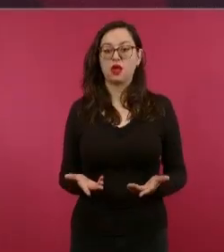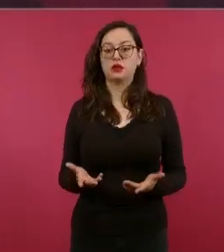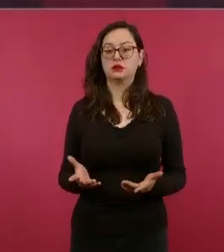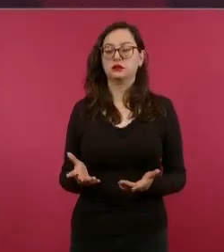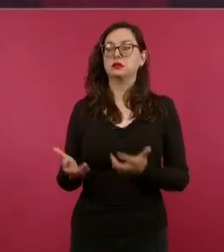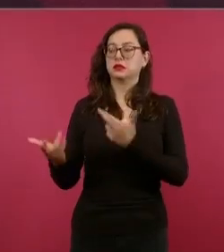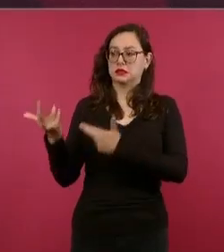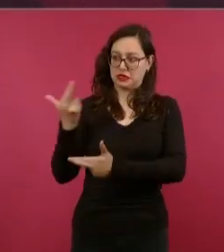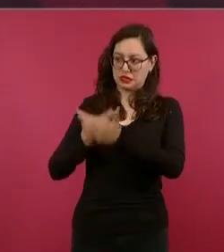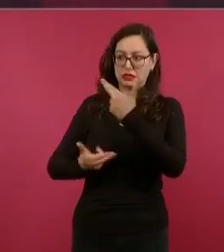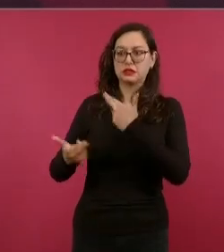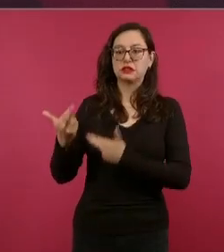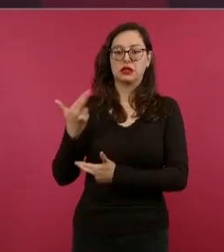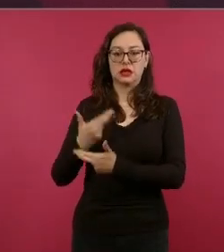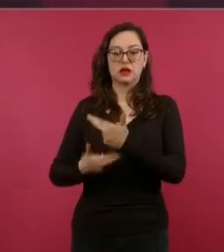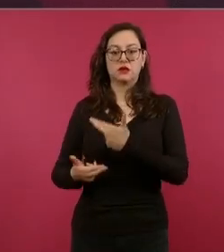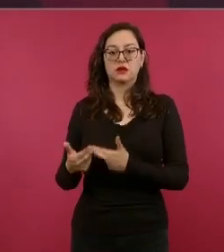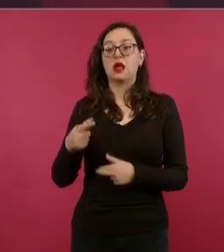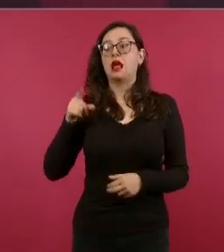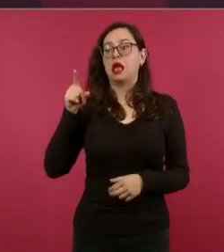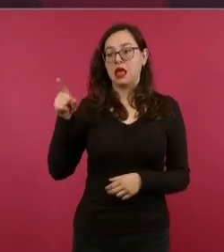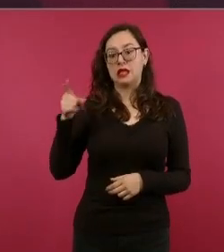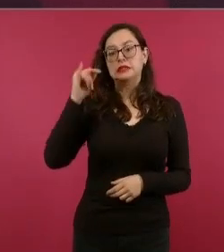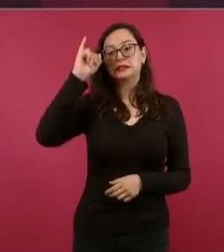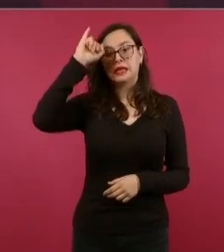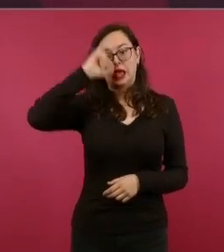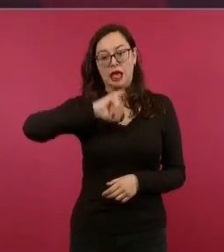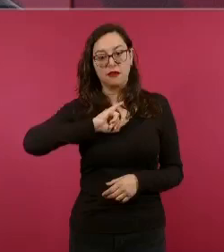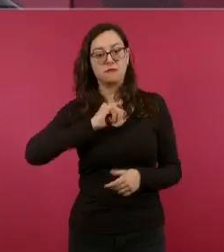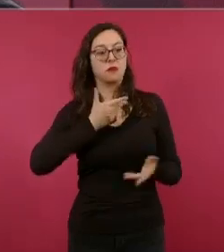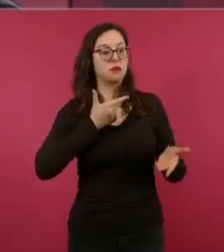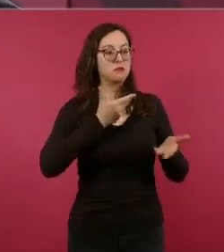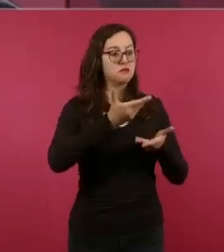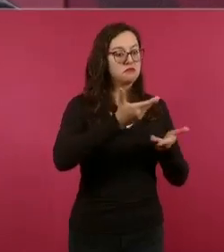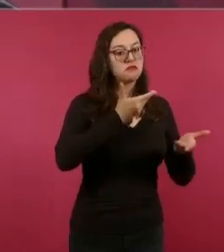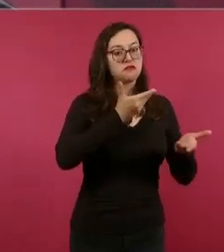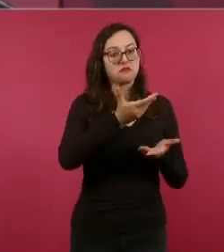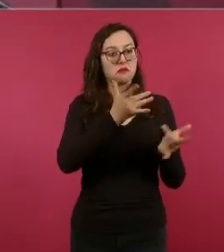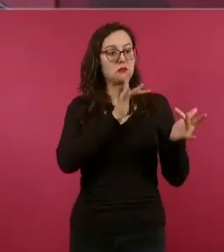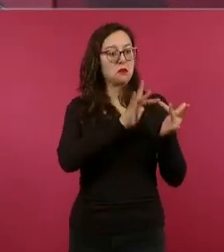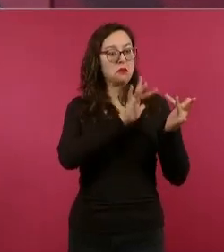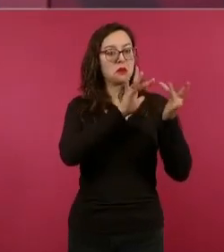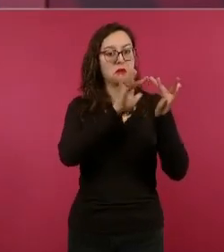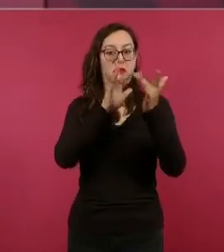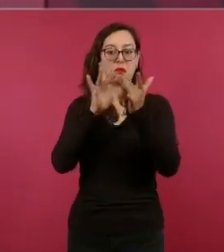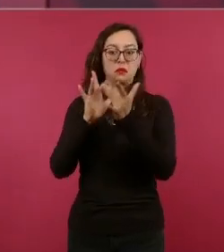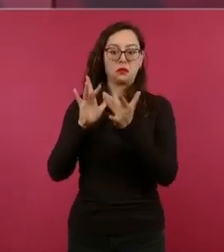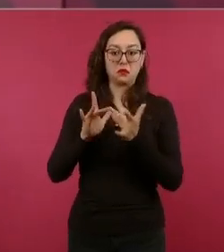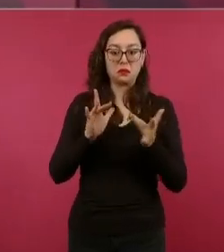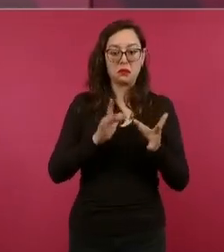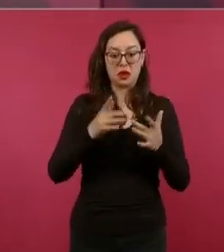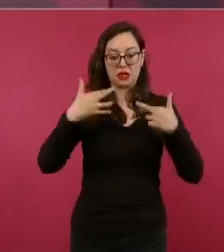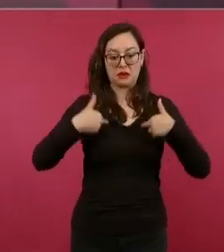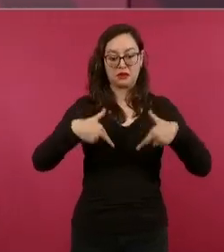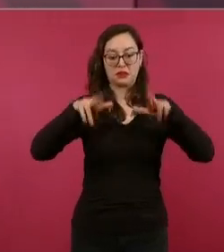es el jefe de la diplomacia china en América Latina. Entonces,